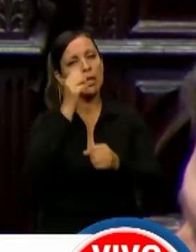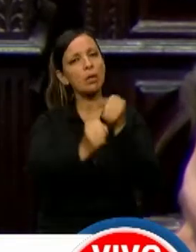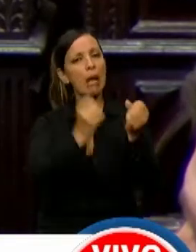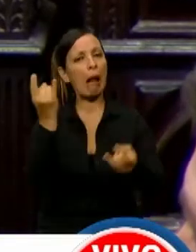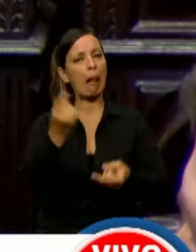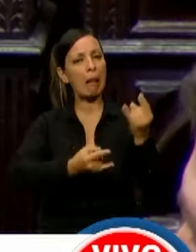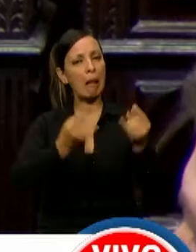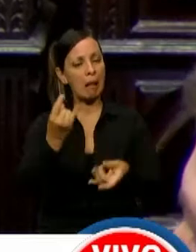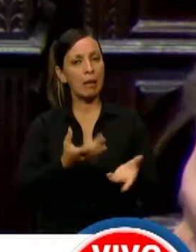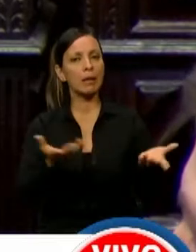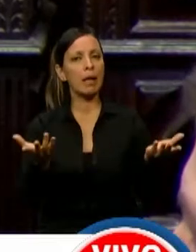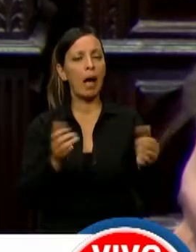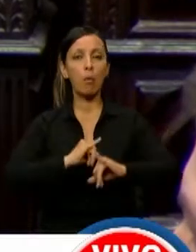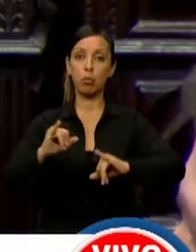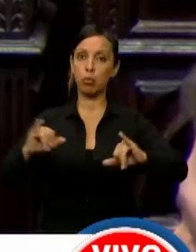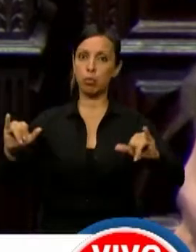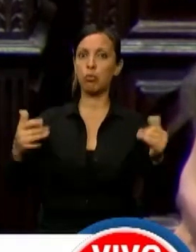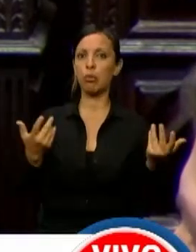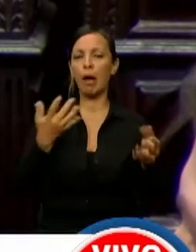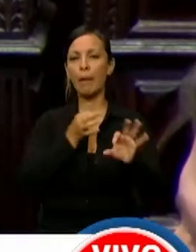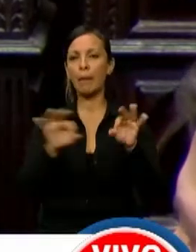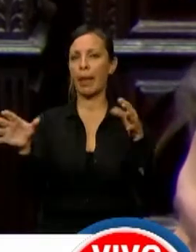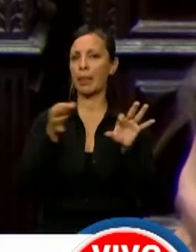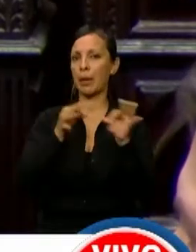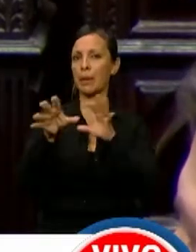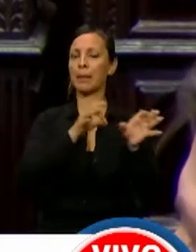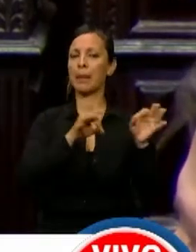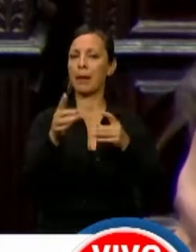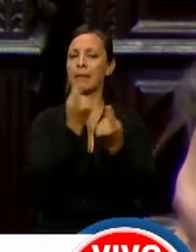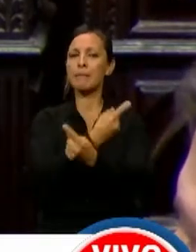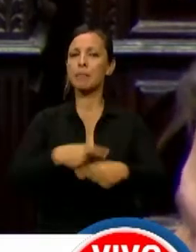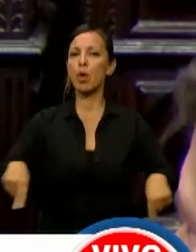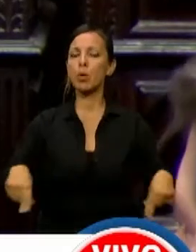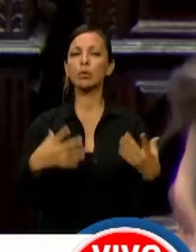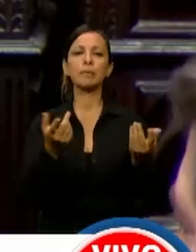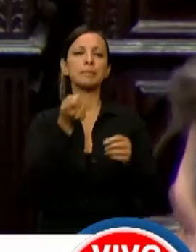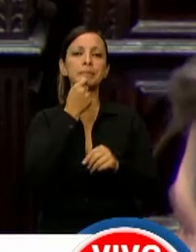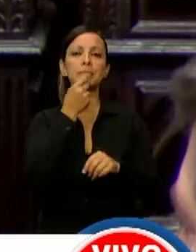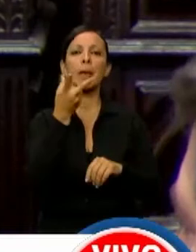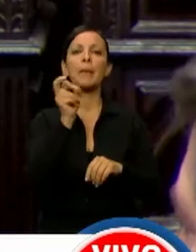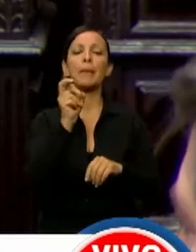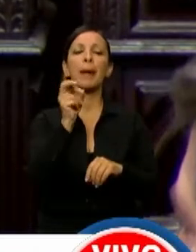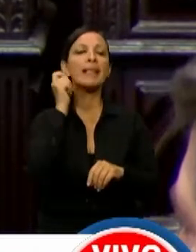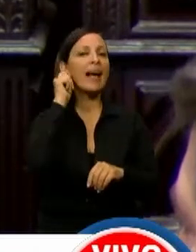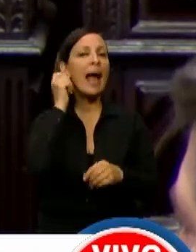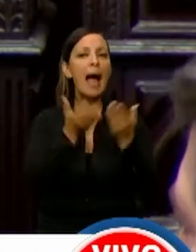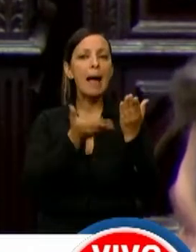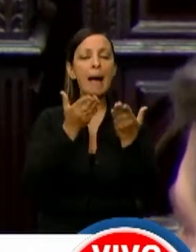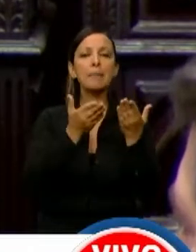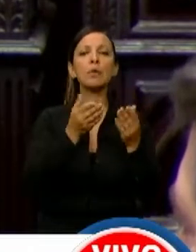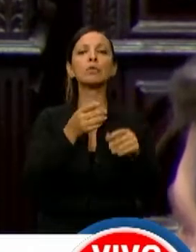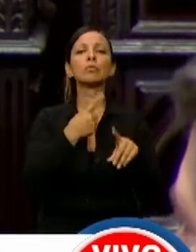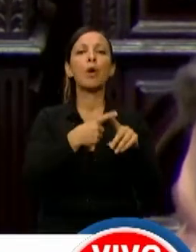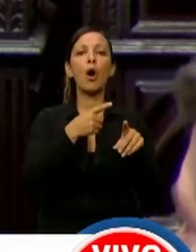que producen, publicitan y nos venden productos que tienen, por ejemplo, 20 gramos de sodio por porción